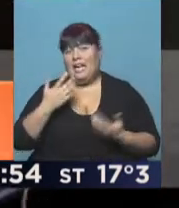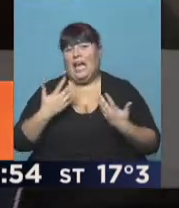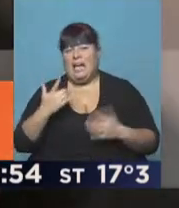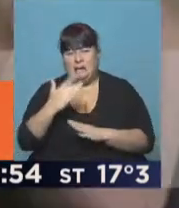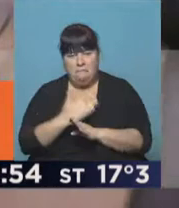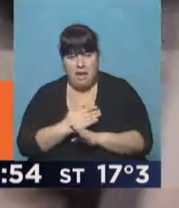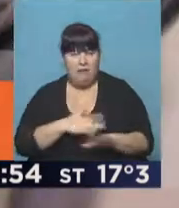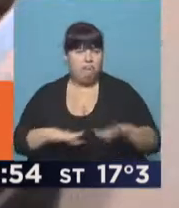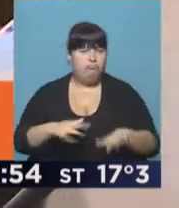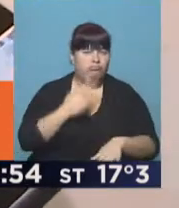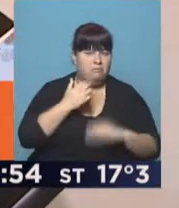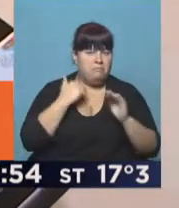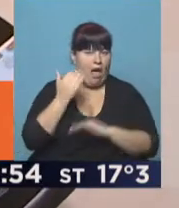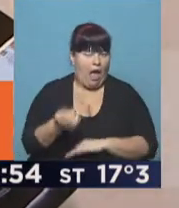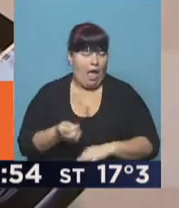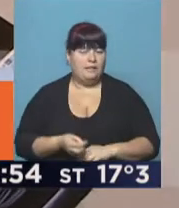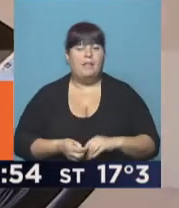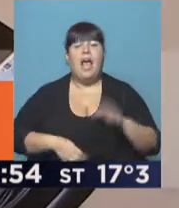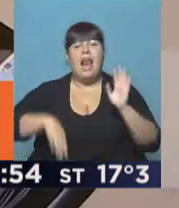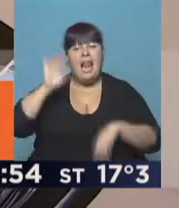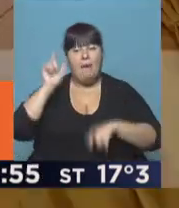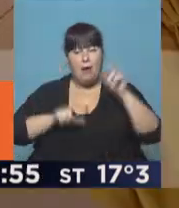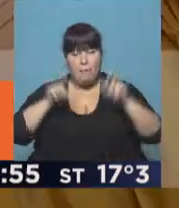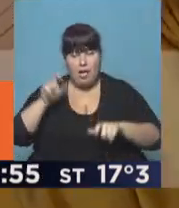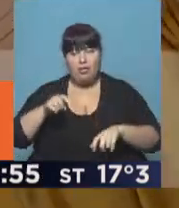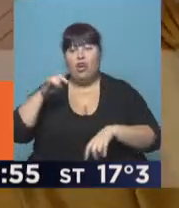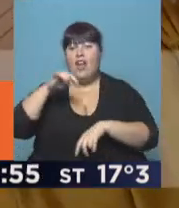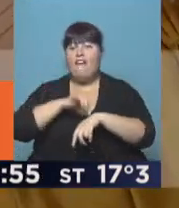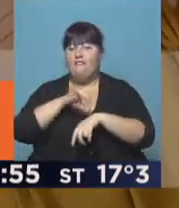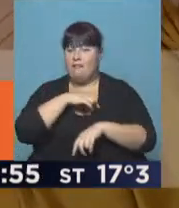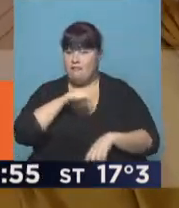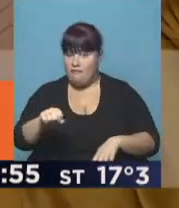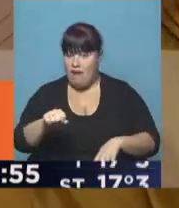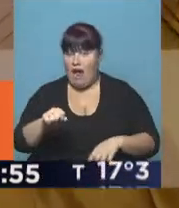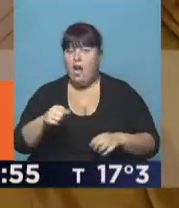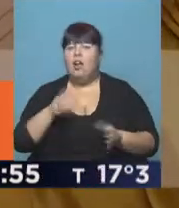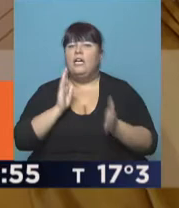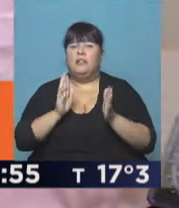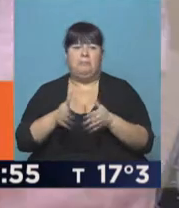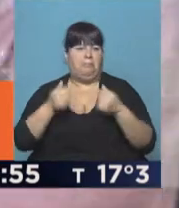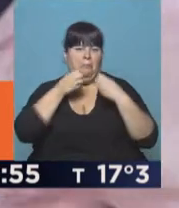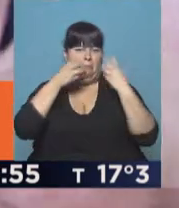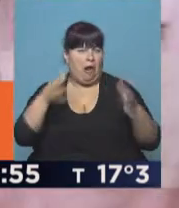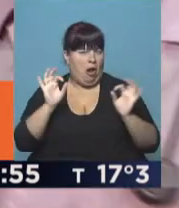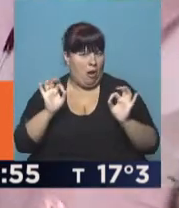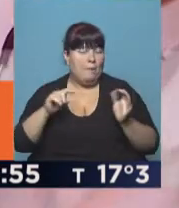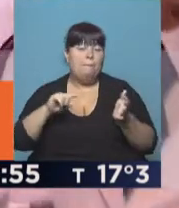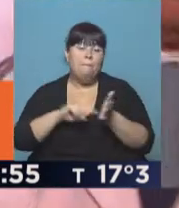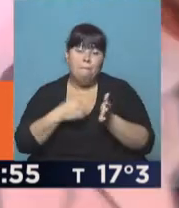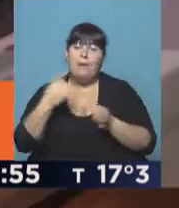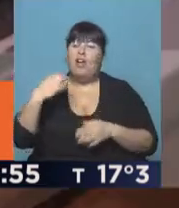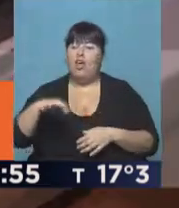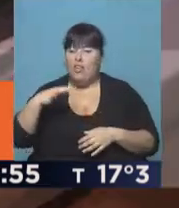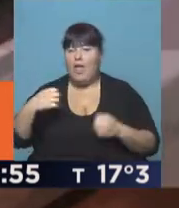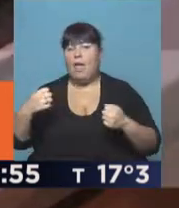cansado, más activo. La mayoría de las personas que sufren un infarto se recuperan completamente, aunque deben